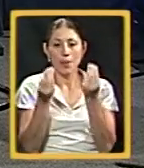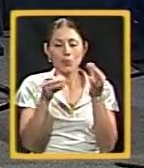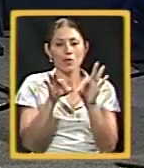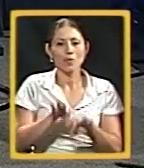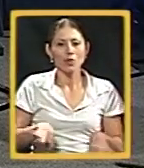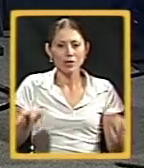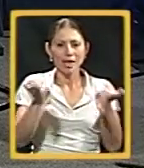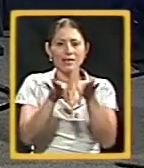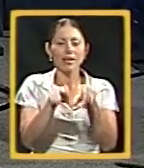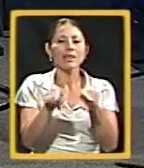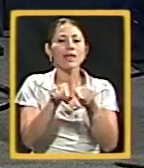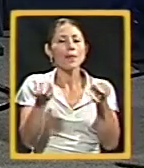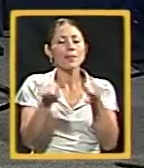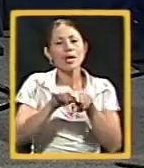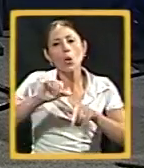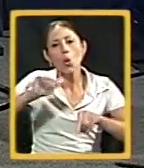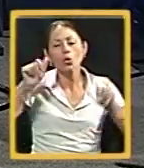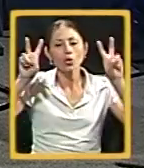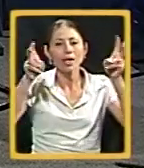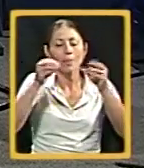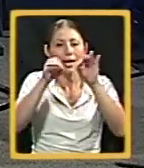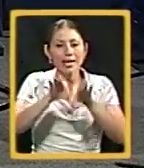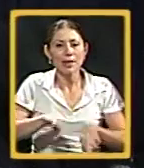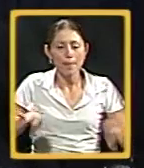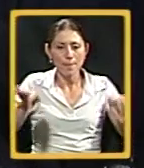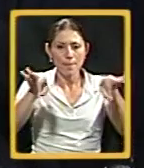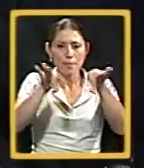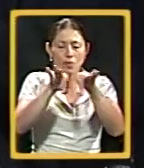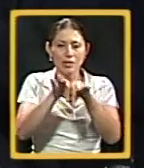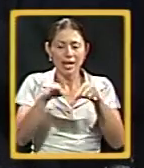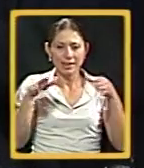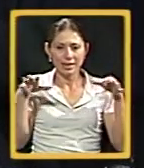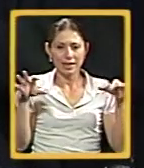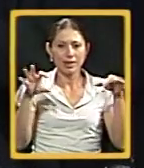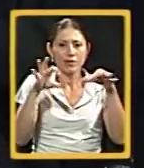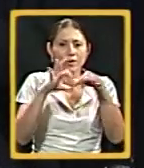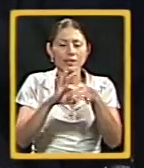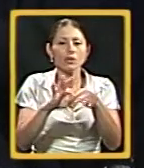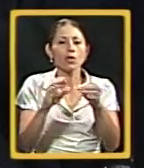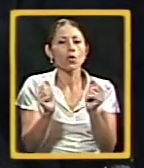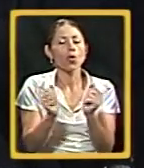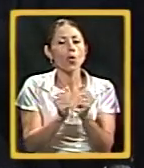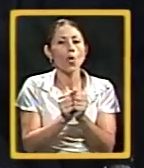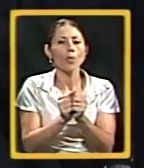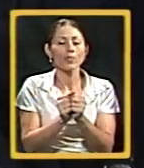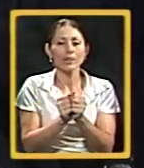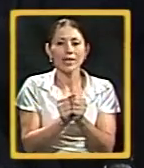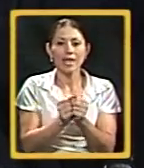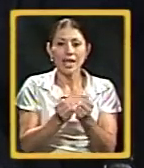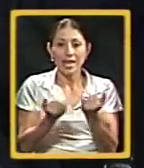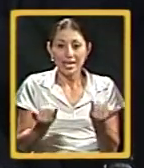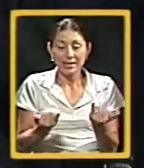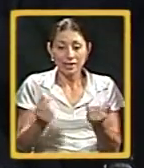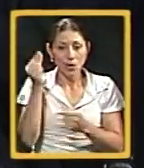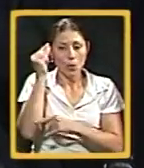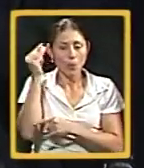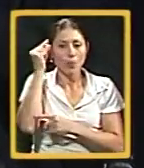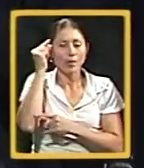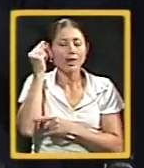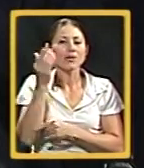que me parece central en esa idea de la presente administración es la idea